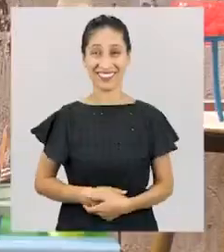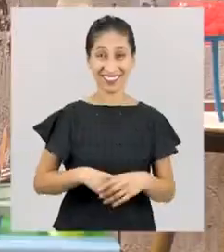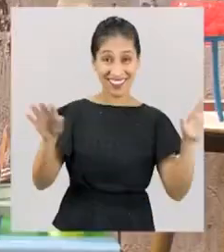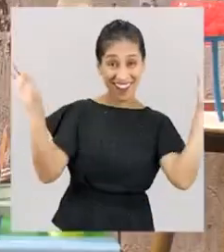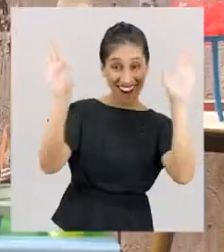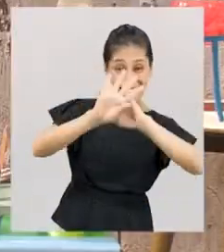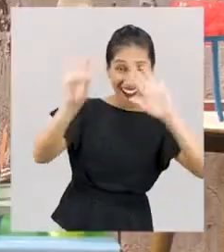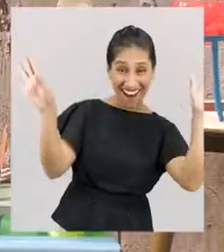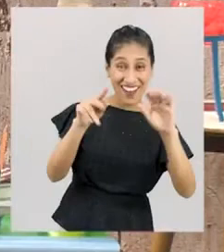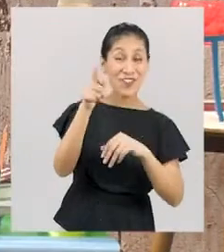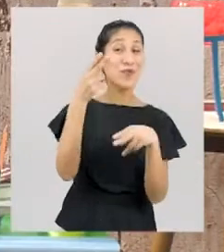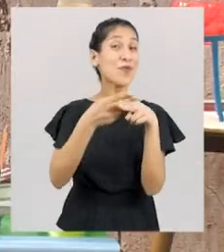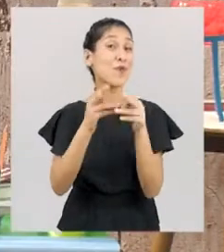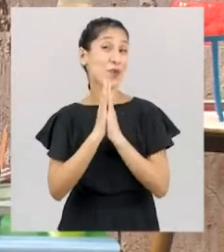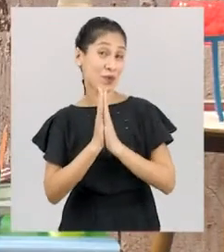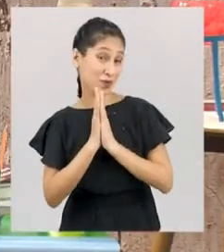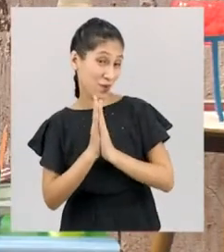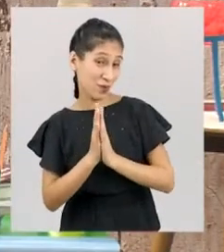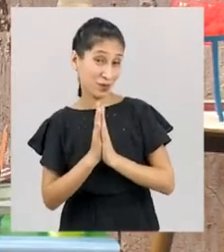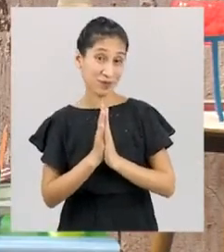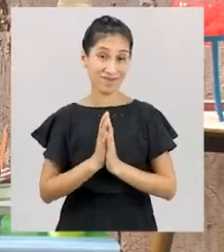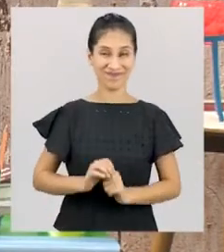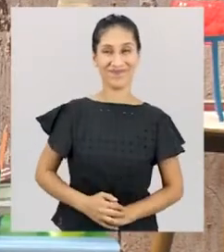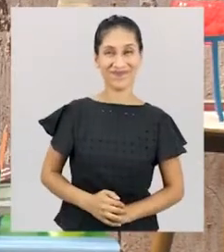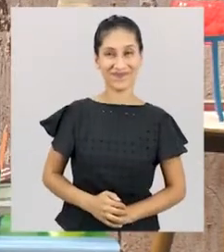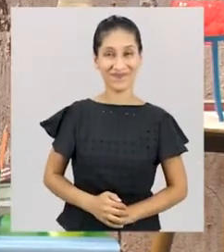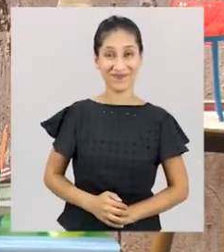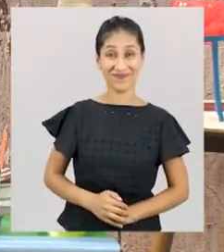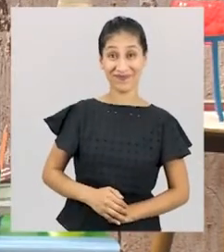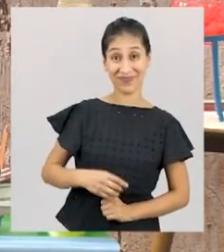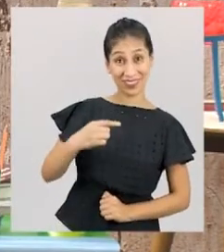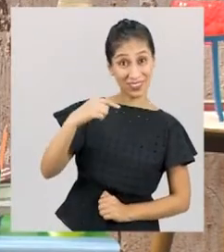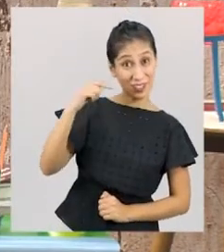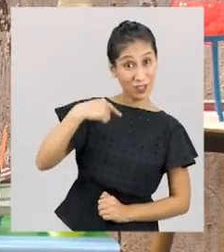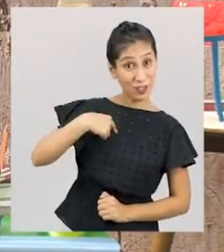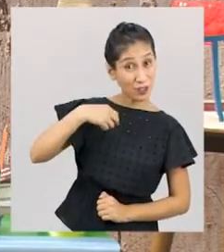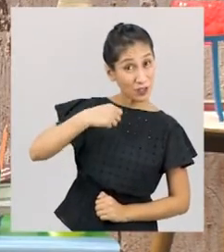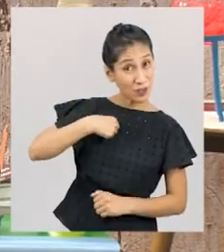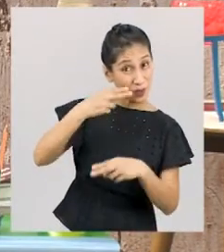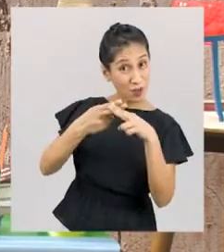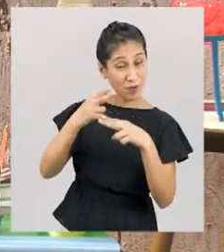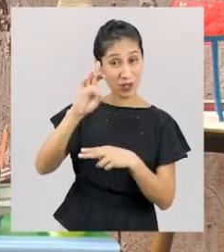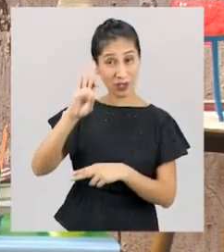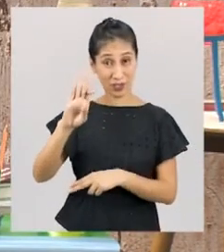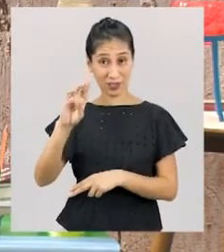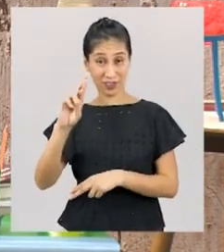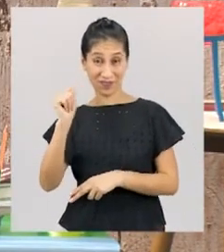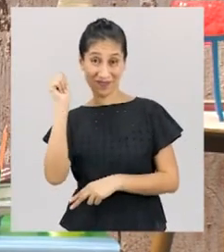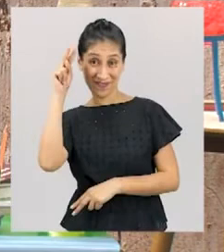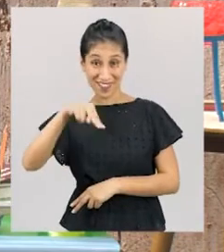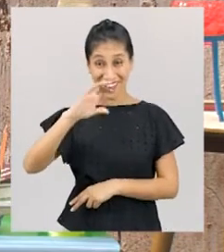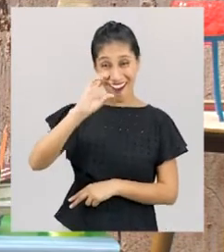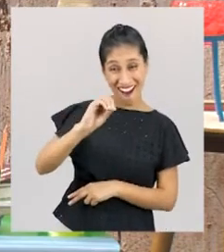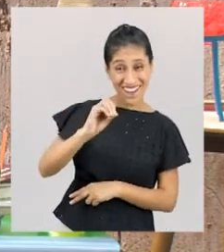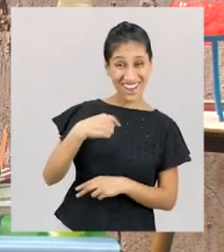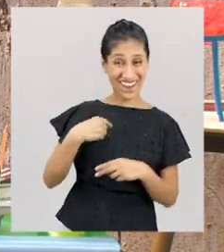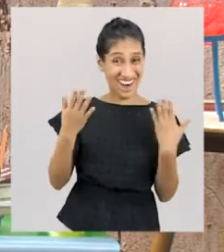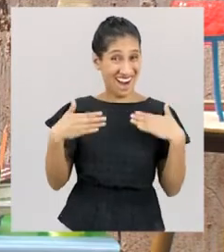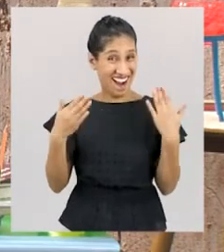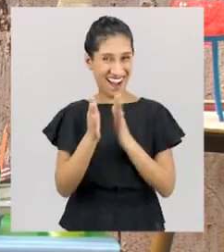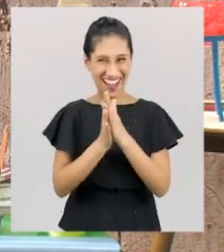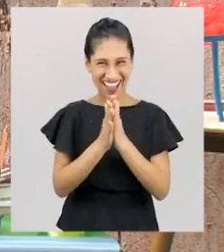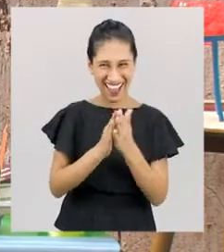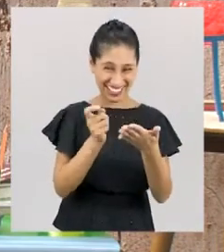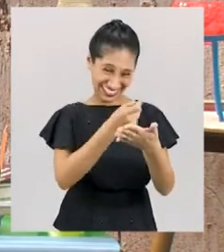genial. Hola, ¿tu nombre, por favor? Hola, soy Franco. Qué chévere participar. Estoy llamando